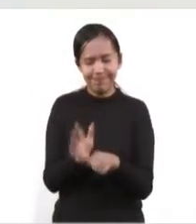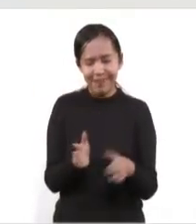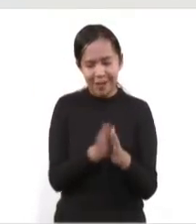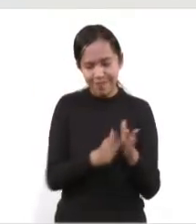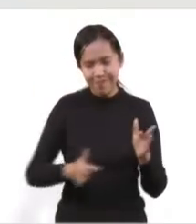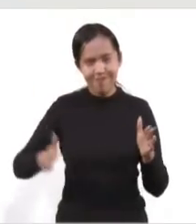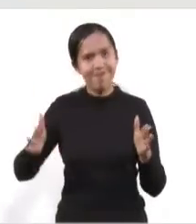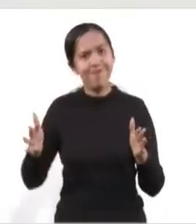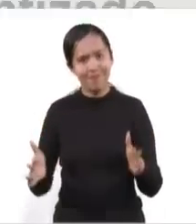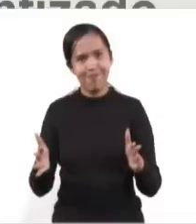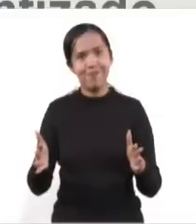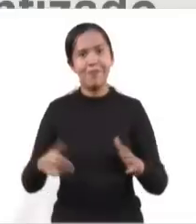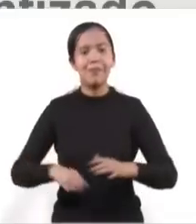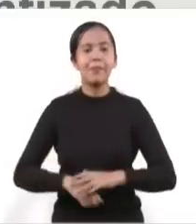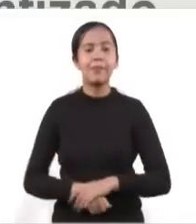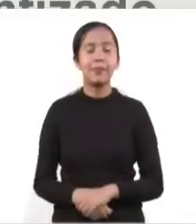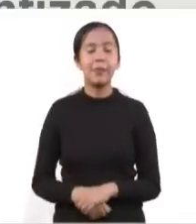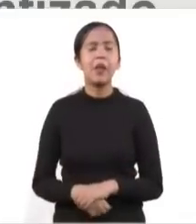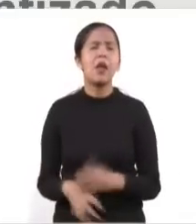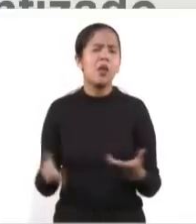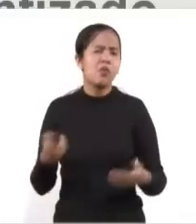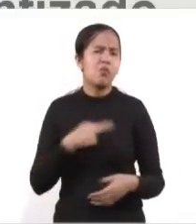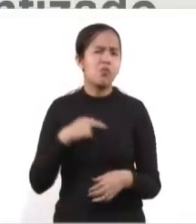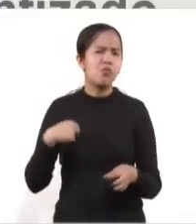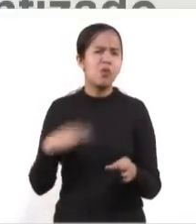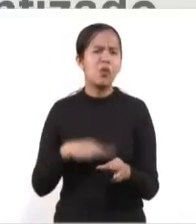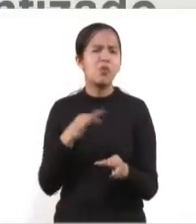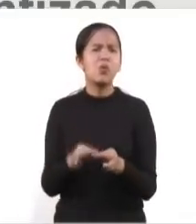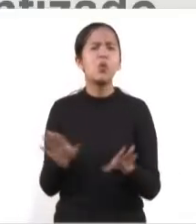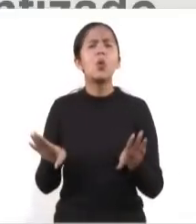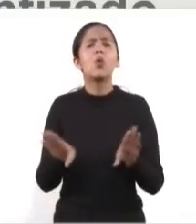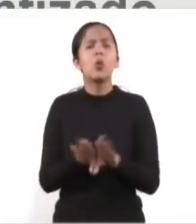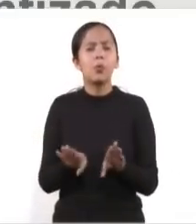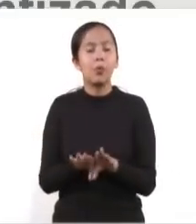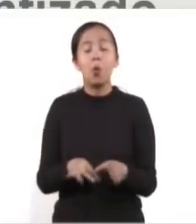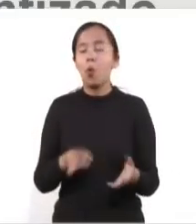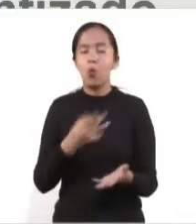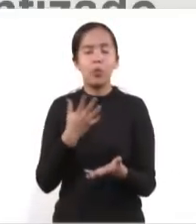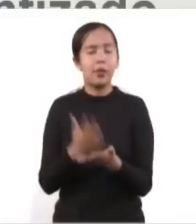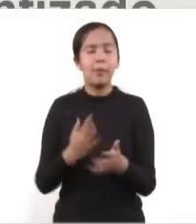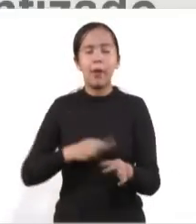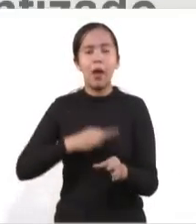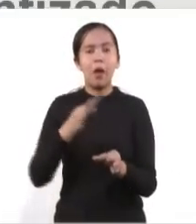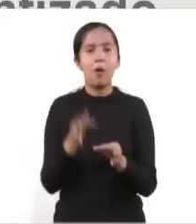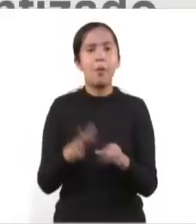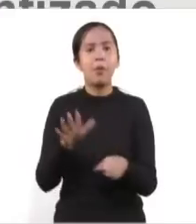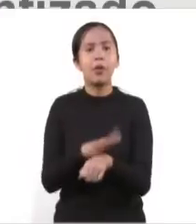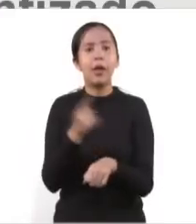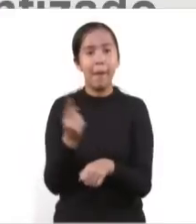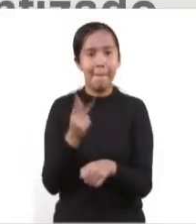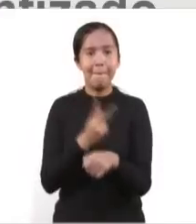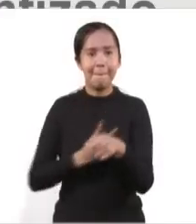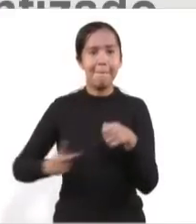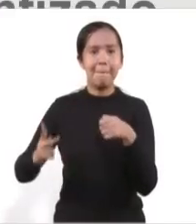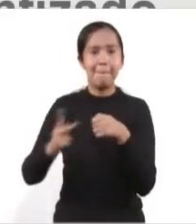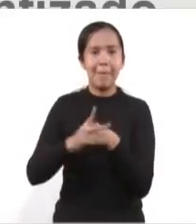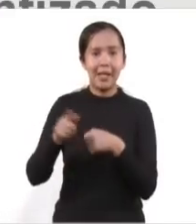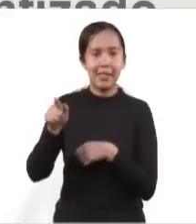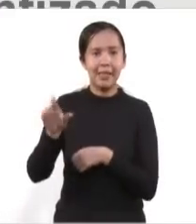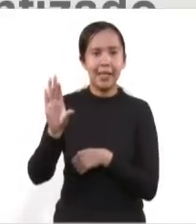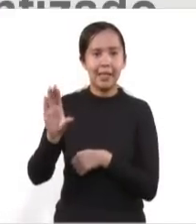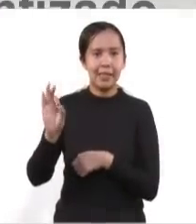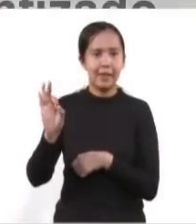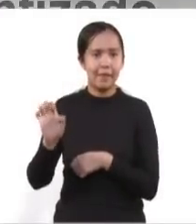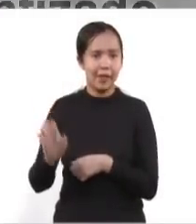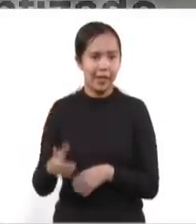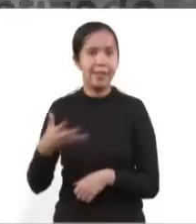últimos años. ¿Cómo fue posible esto? Esto solo fue posible porque el país cuenta con la Comisión Federal